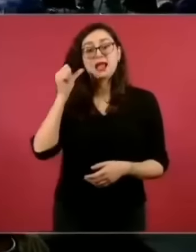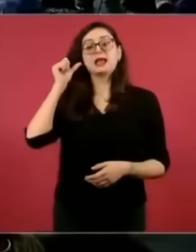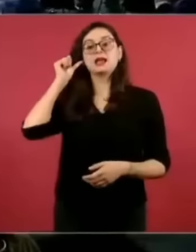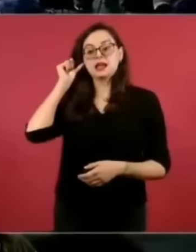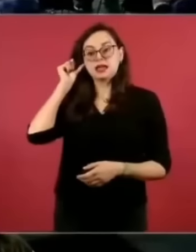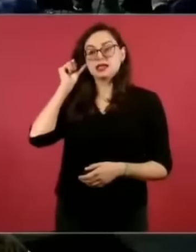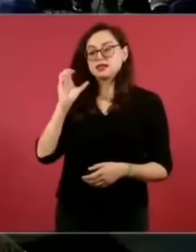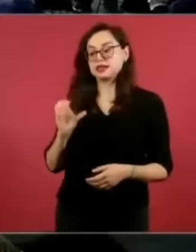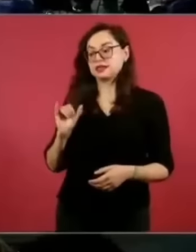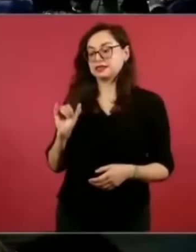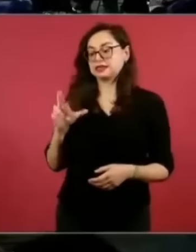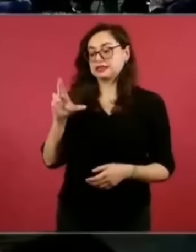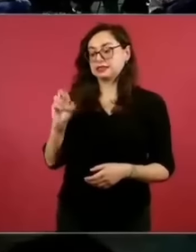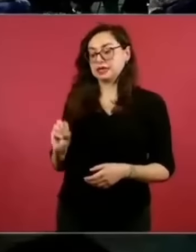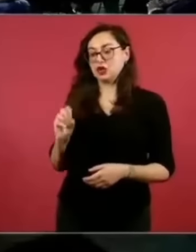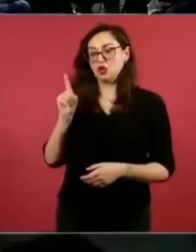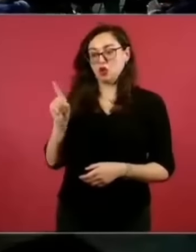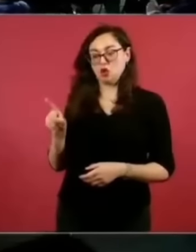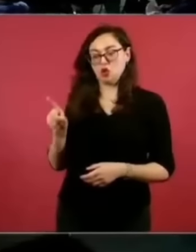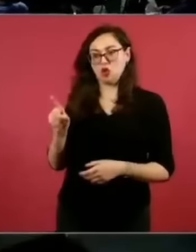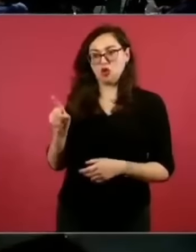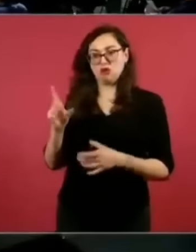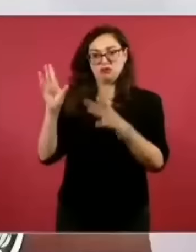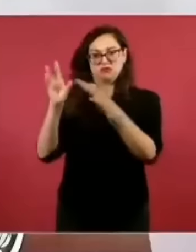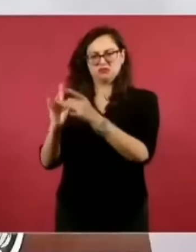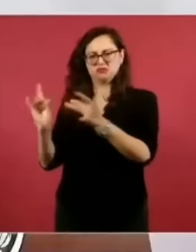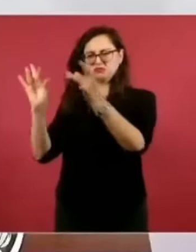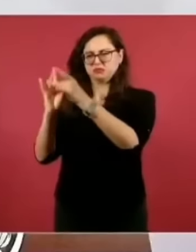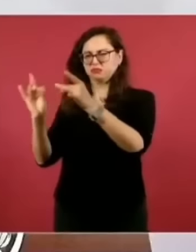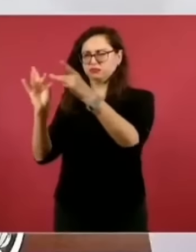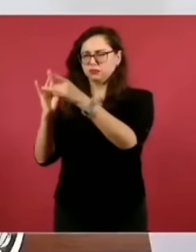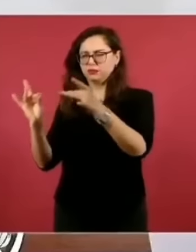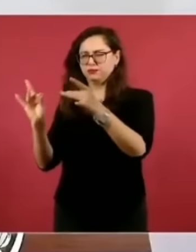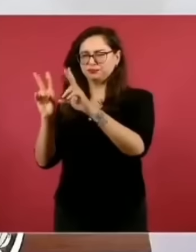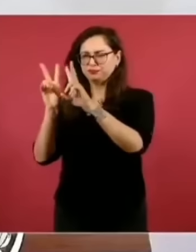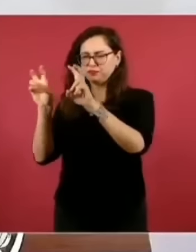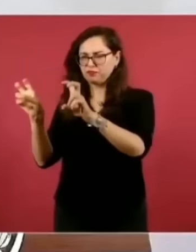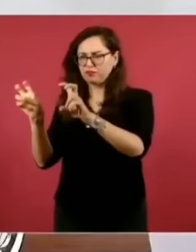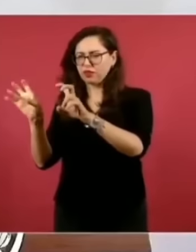Ciro Gómez Leiva, a ver si lo consiguen.